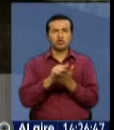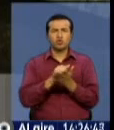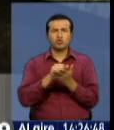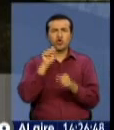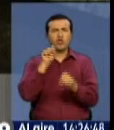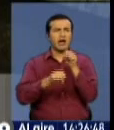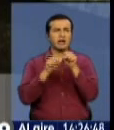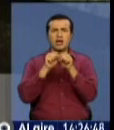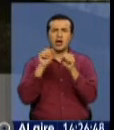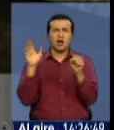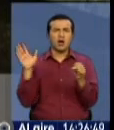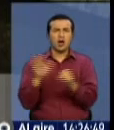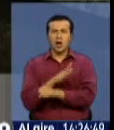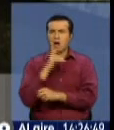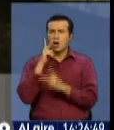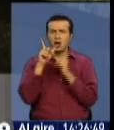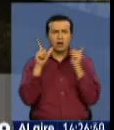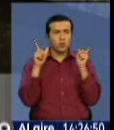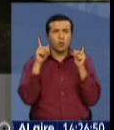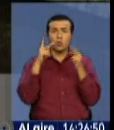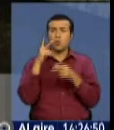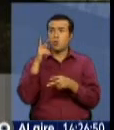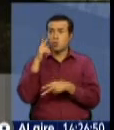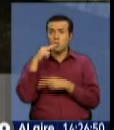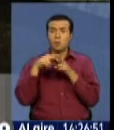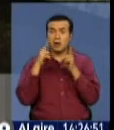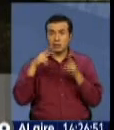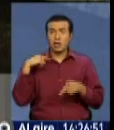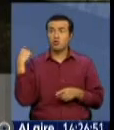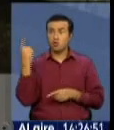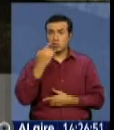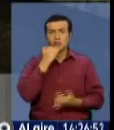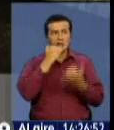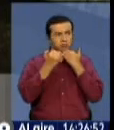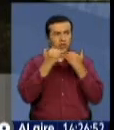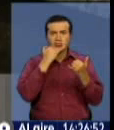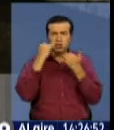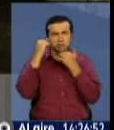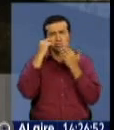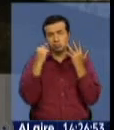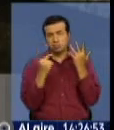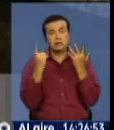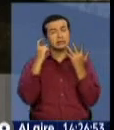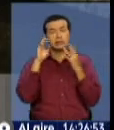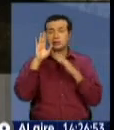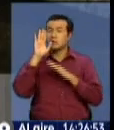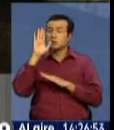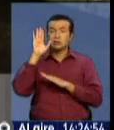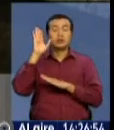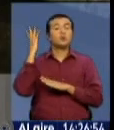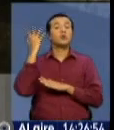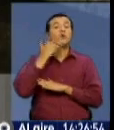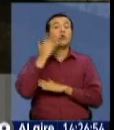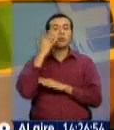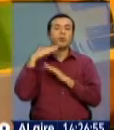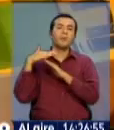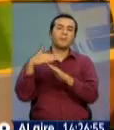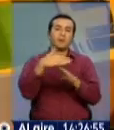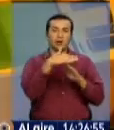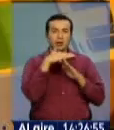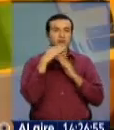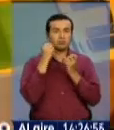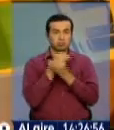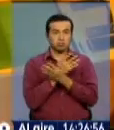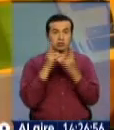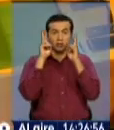duda, esto nos demuestra que como humanidad estamos fallando. Debemos comprometernos con la construcción de la paz. Sí,